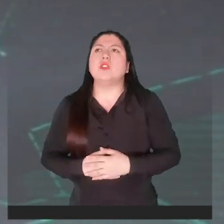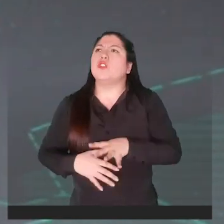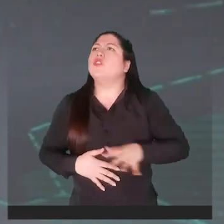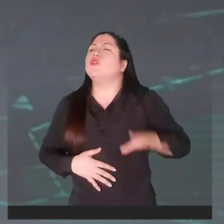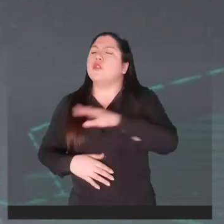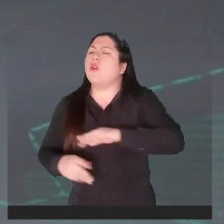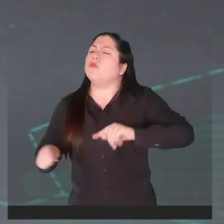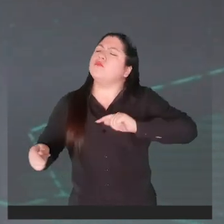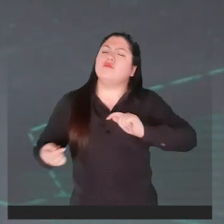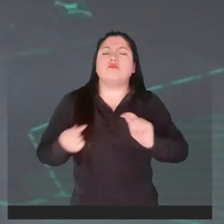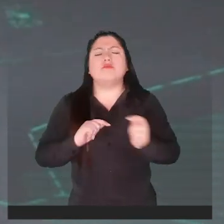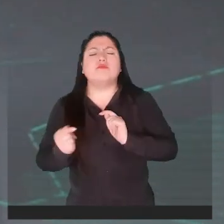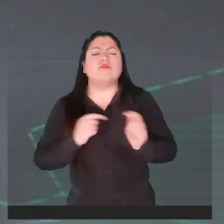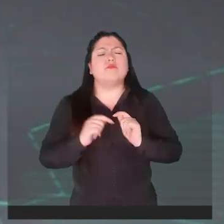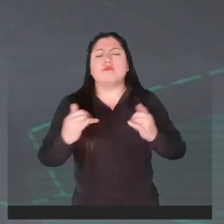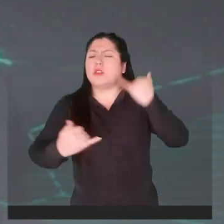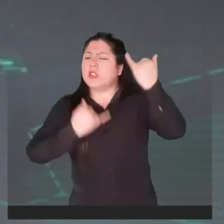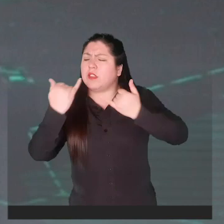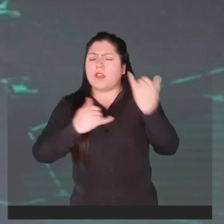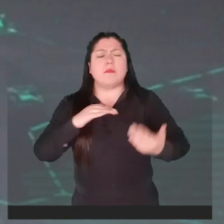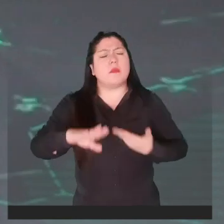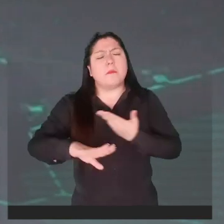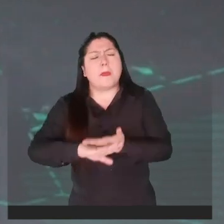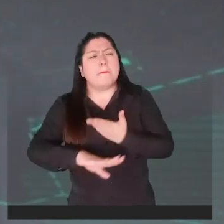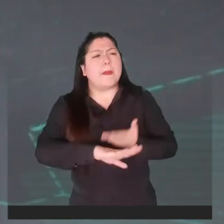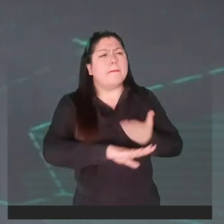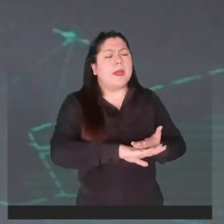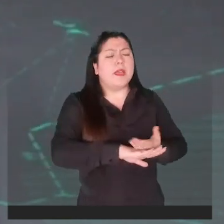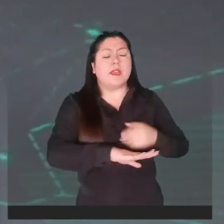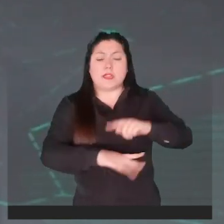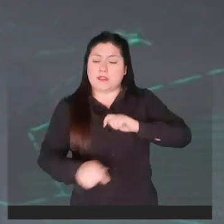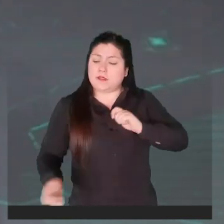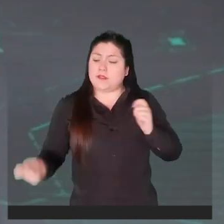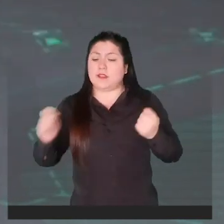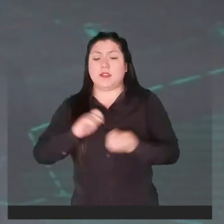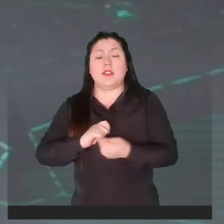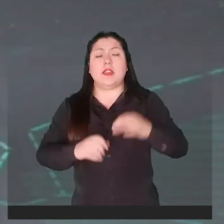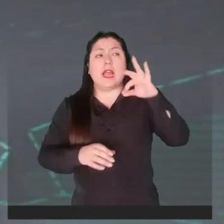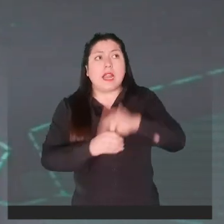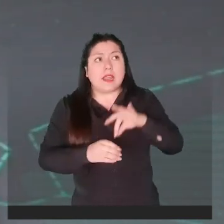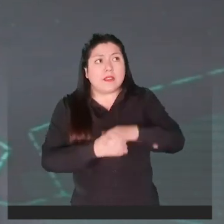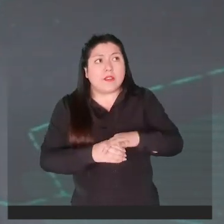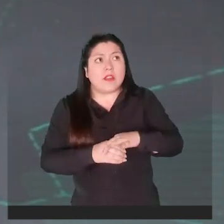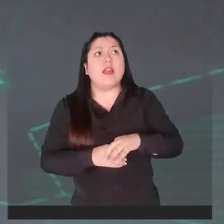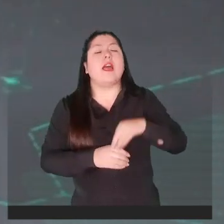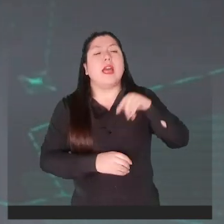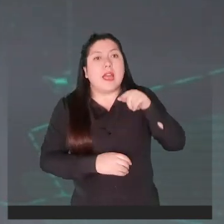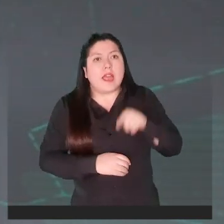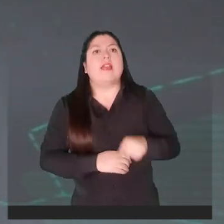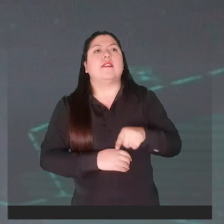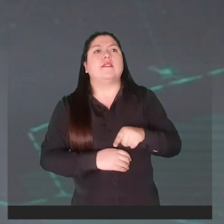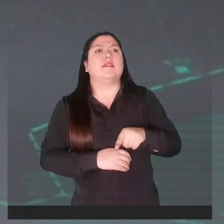ideas, para que en el debate de las propuestas y mucho más relacionados con la reforma electoral, ese proyecto